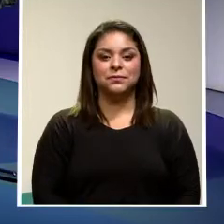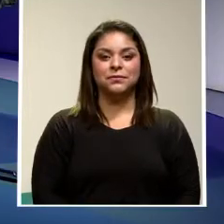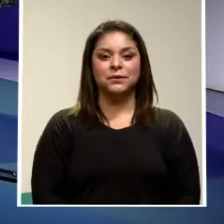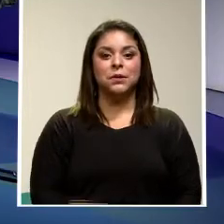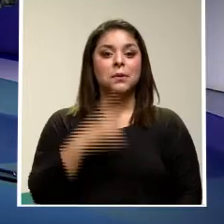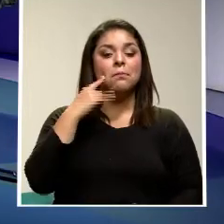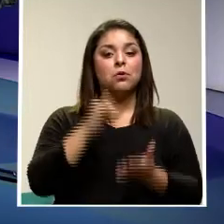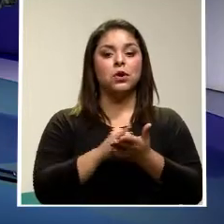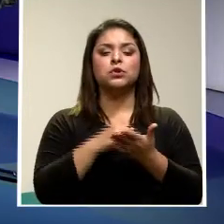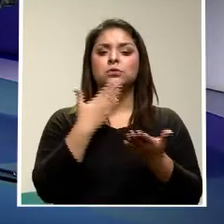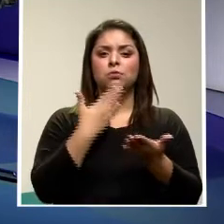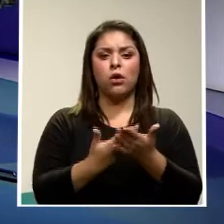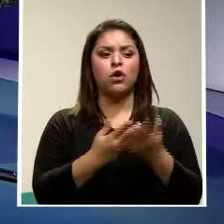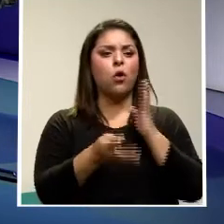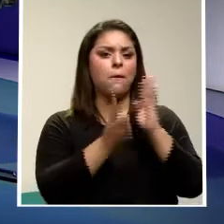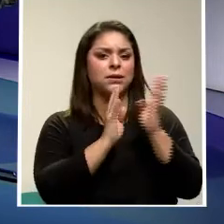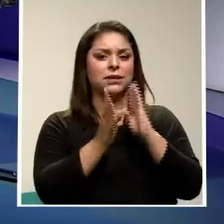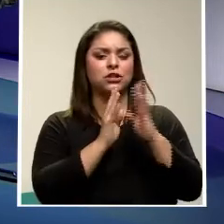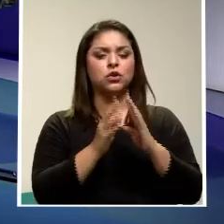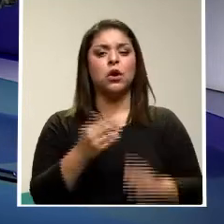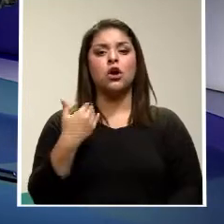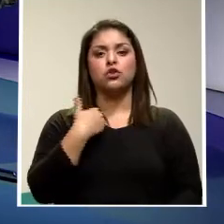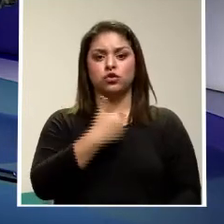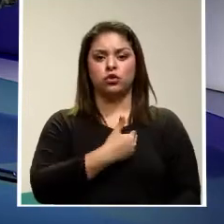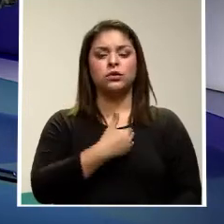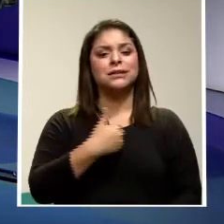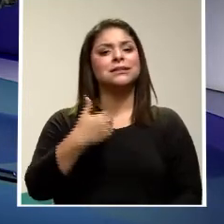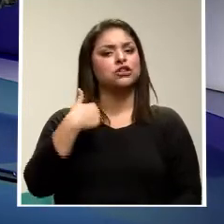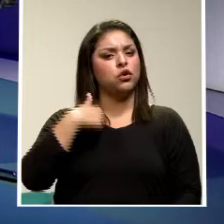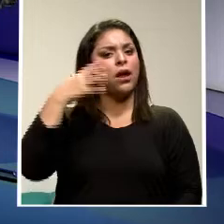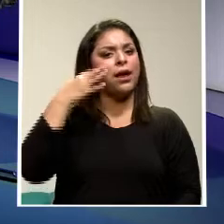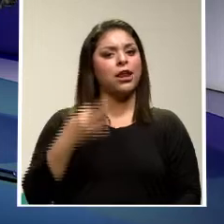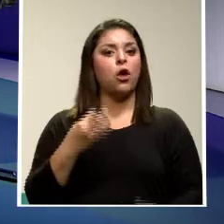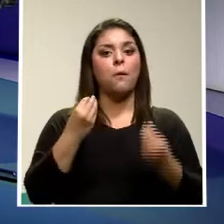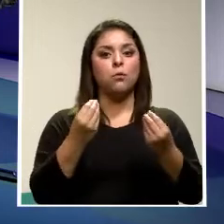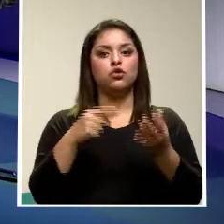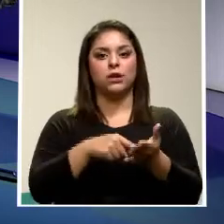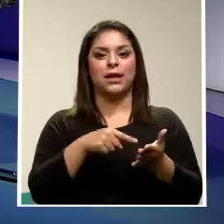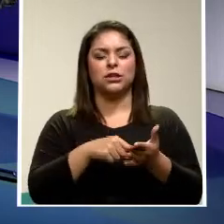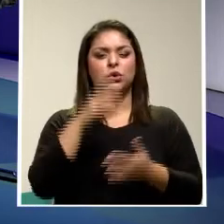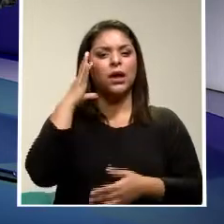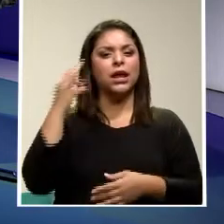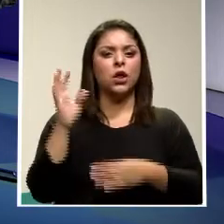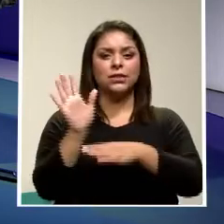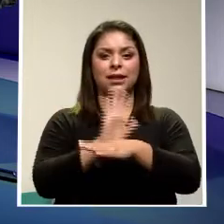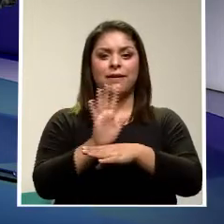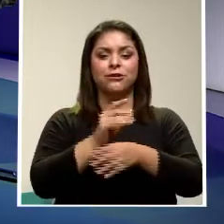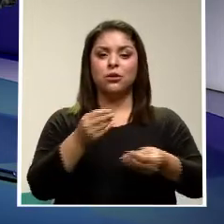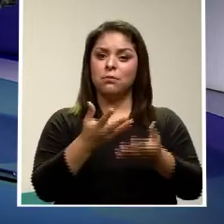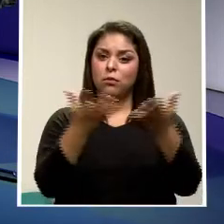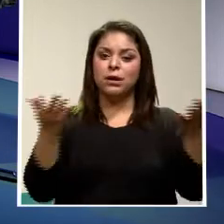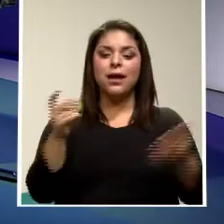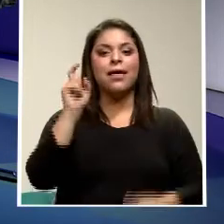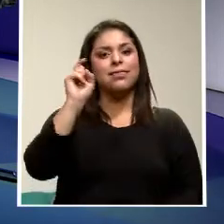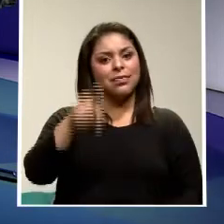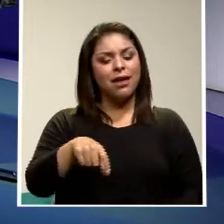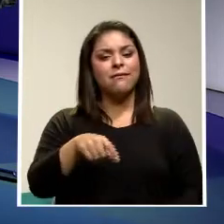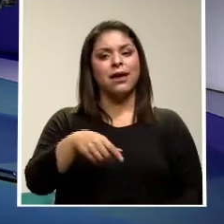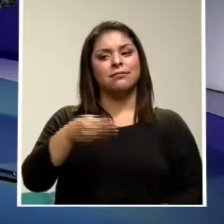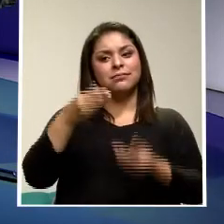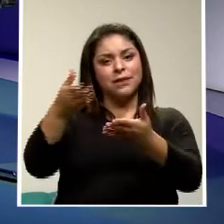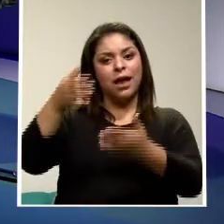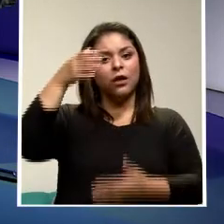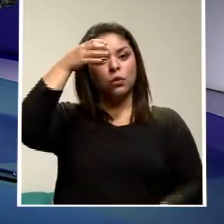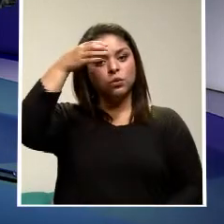una conversación. Yo creo mucho en eso, creo que la televisión pública tiene un deber para con la